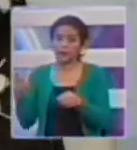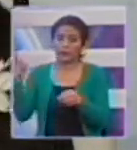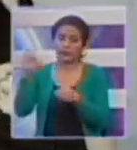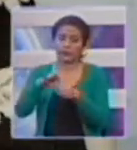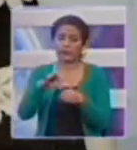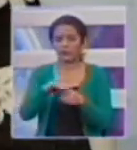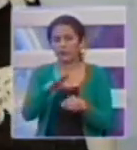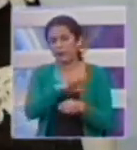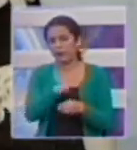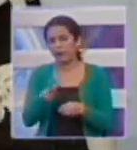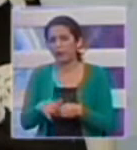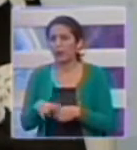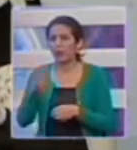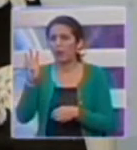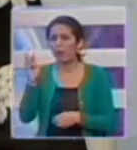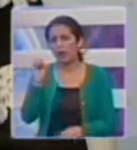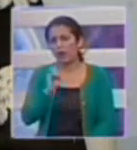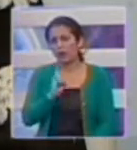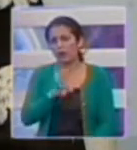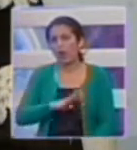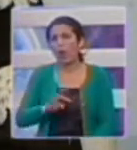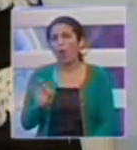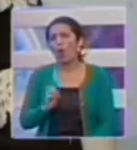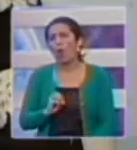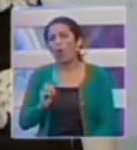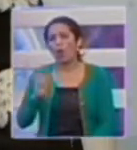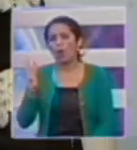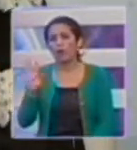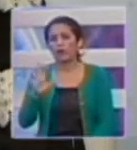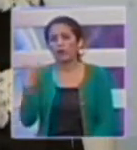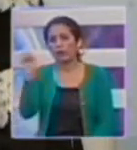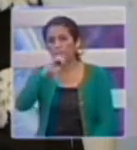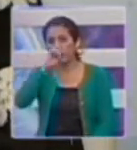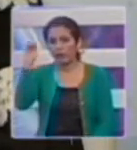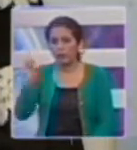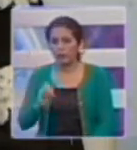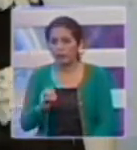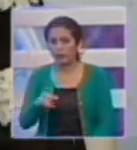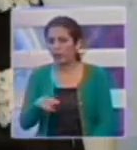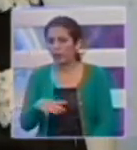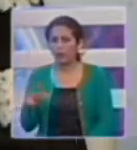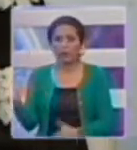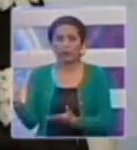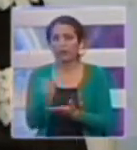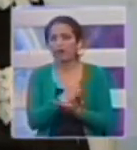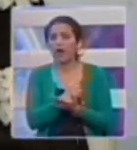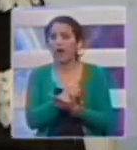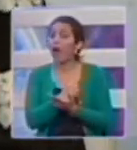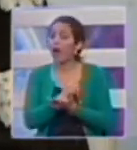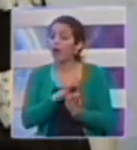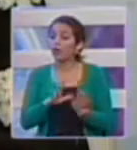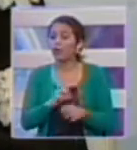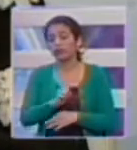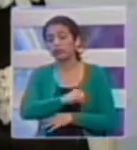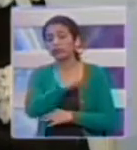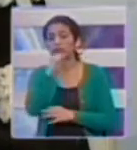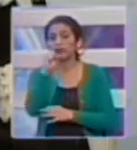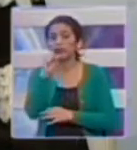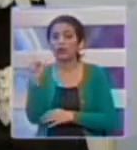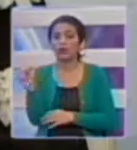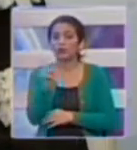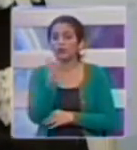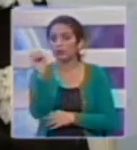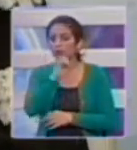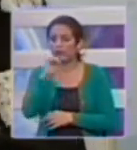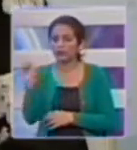y el 45% de la votación, se lleven el 100% de la representación. Creo que va a ser muy importante, por un lado,